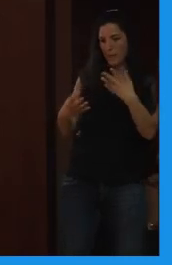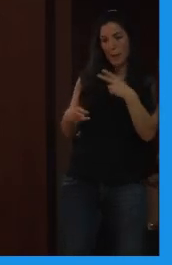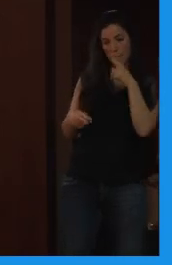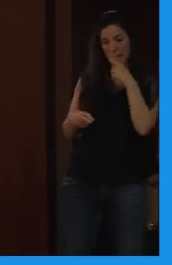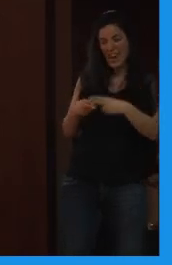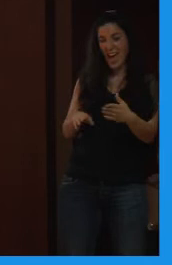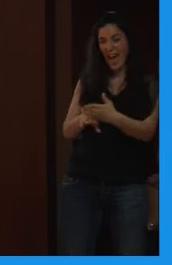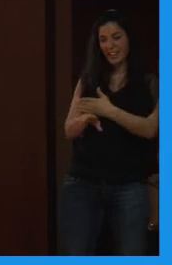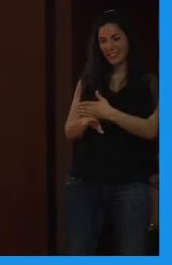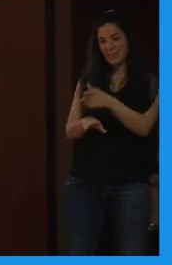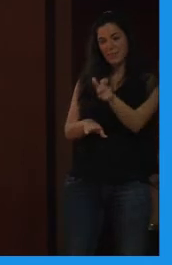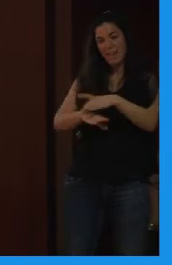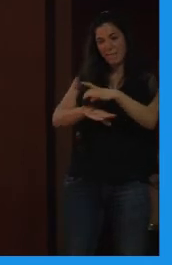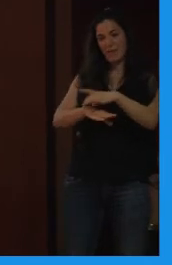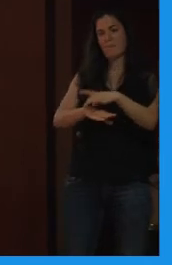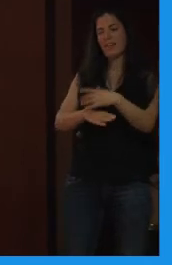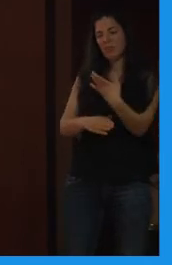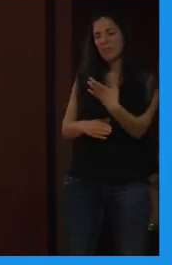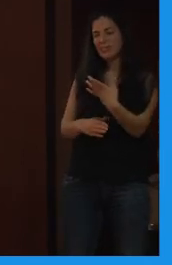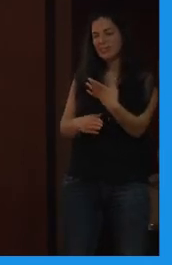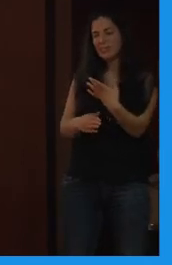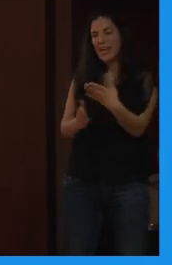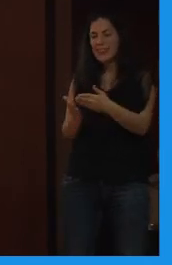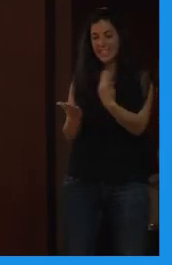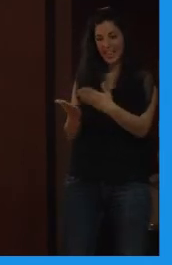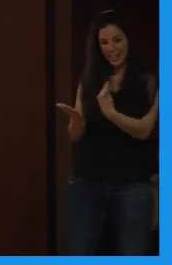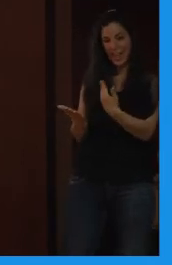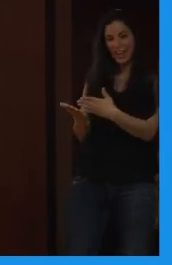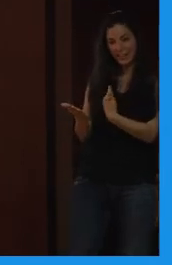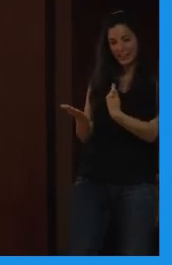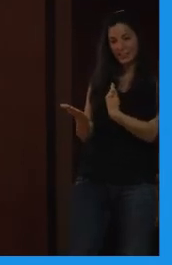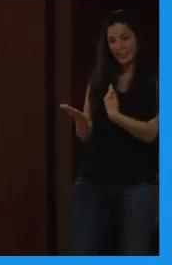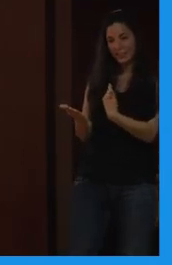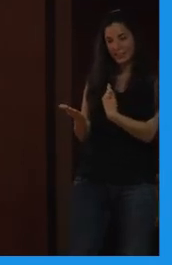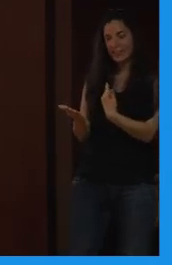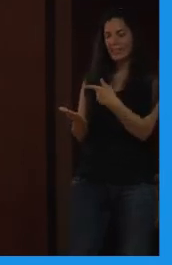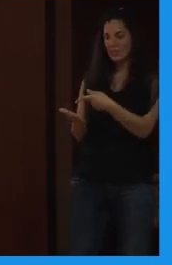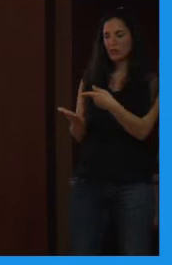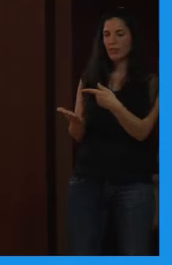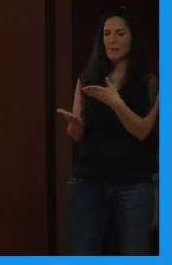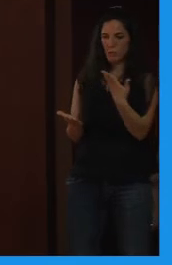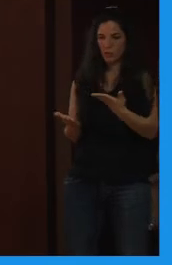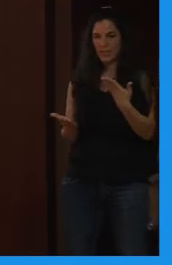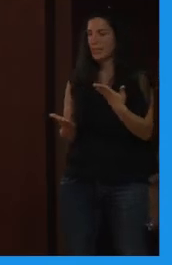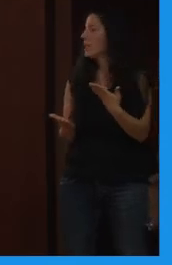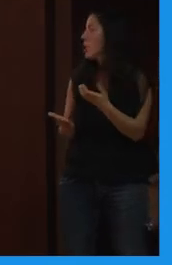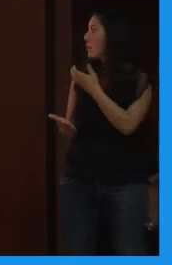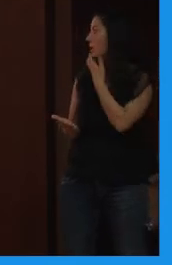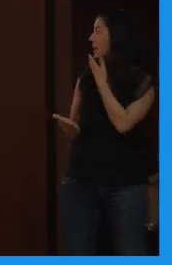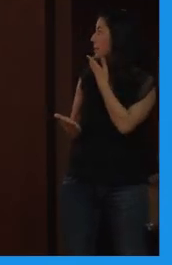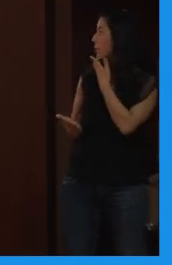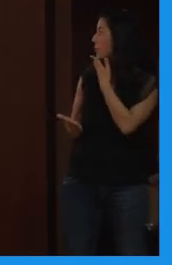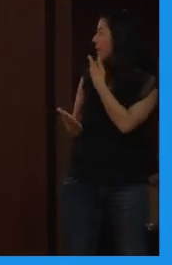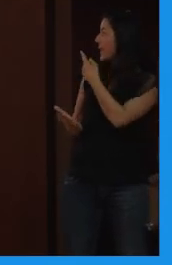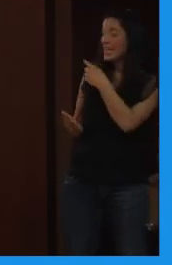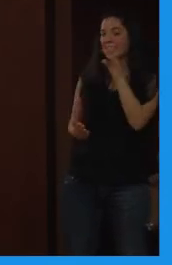el descartarlo es de una determinación económica muy barata. Una TSH, la determinación vale